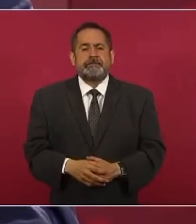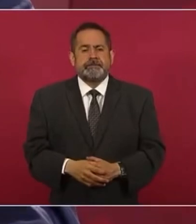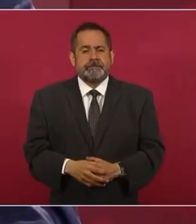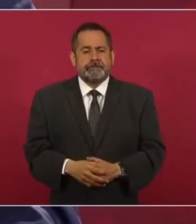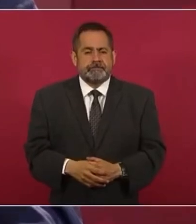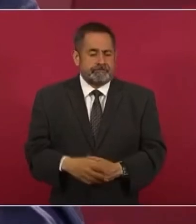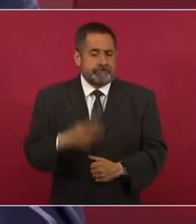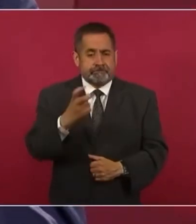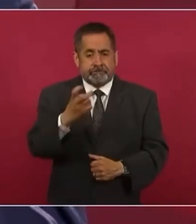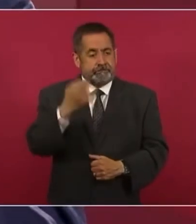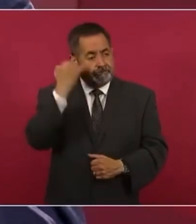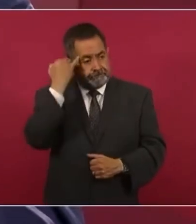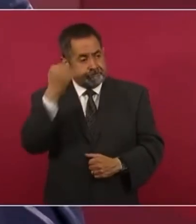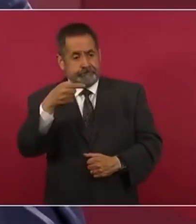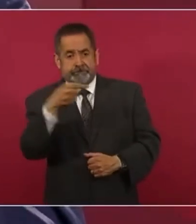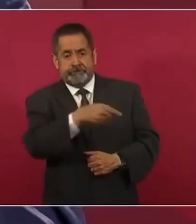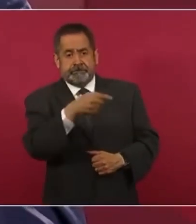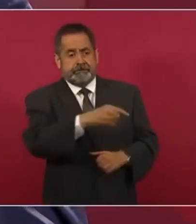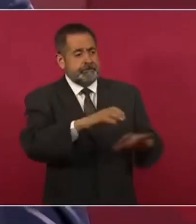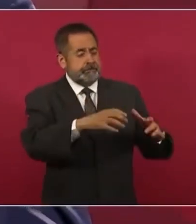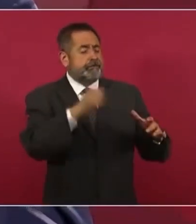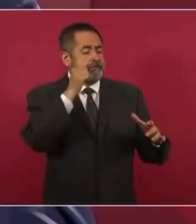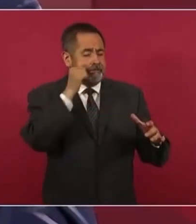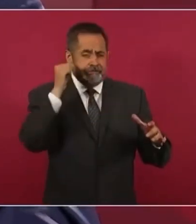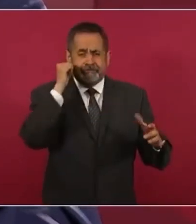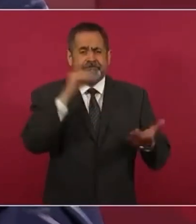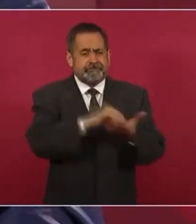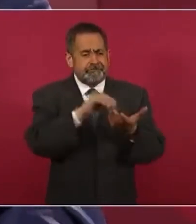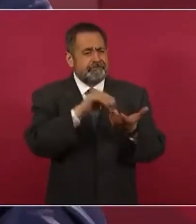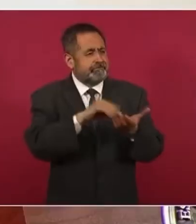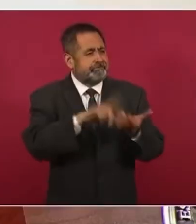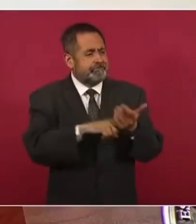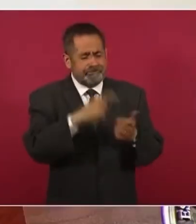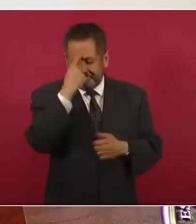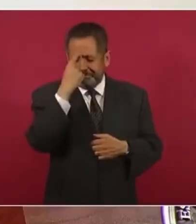Esa es la mentalidad que prevaleció ayer.